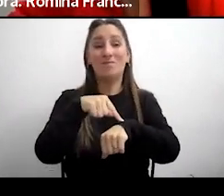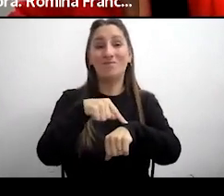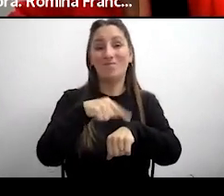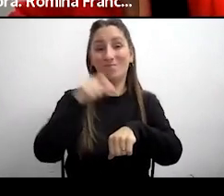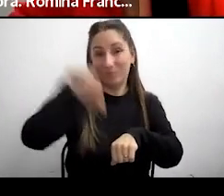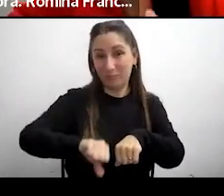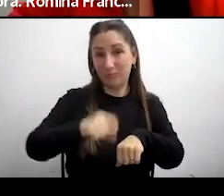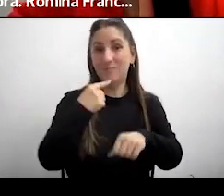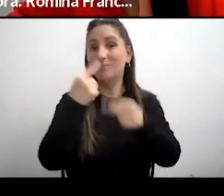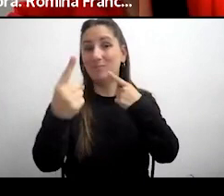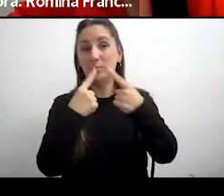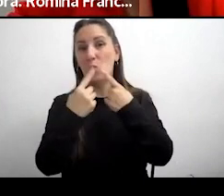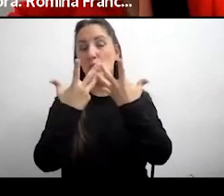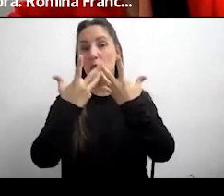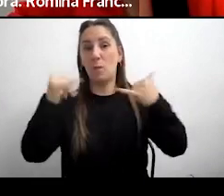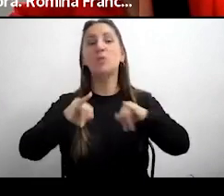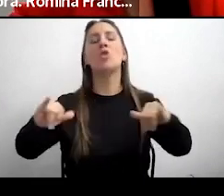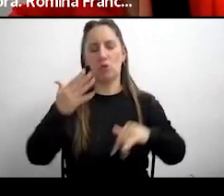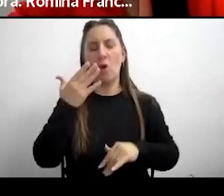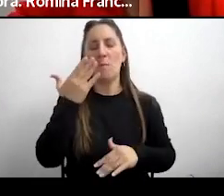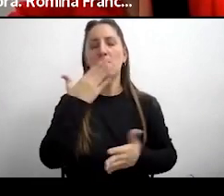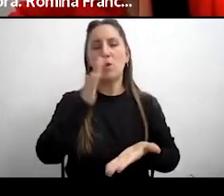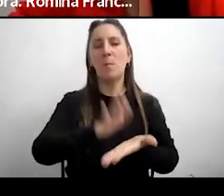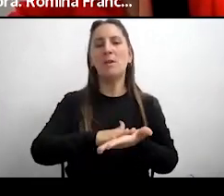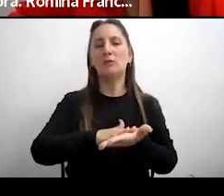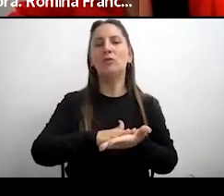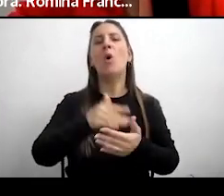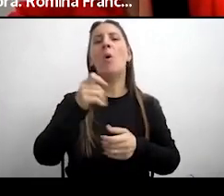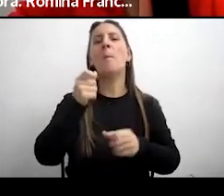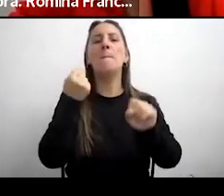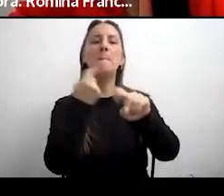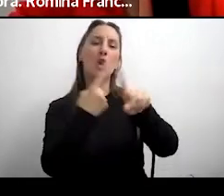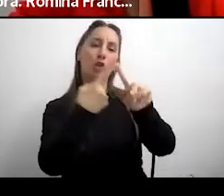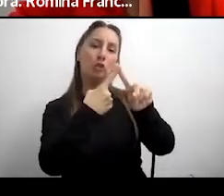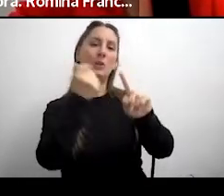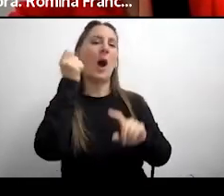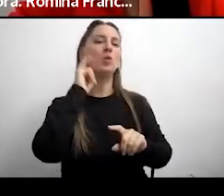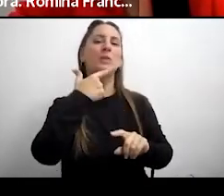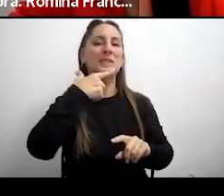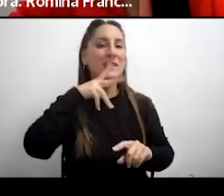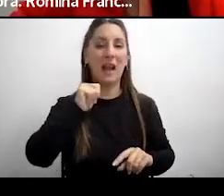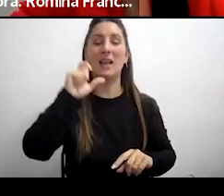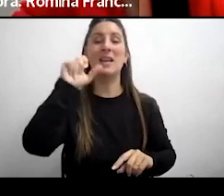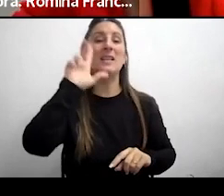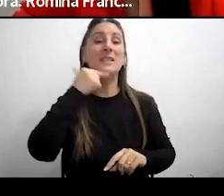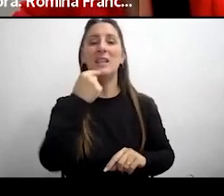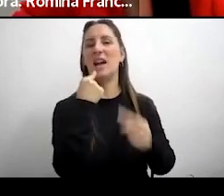por el volumen, me comprometo después a través de Agustina y Cristina mandarles las respuestas a sus inquietudes, porque